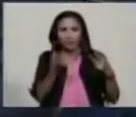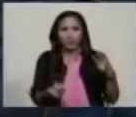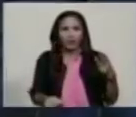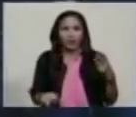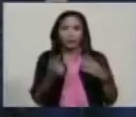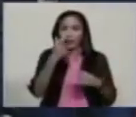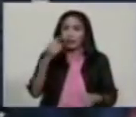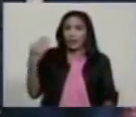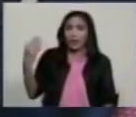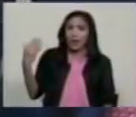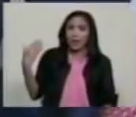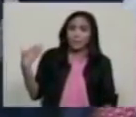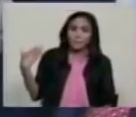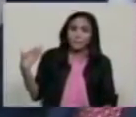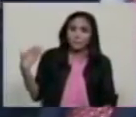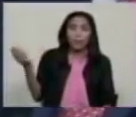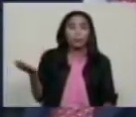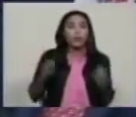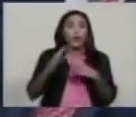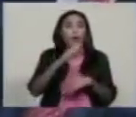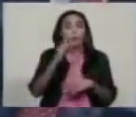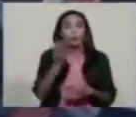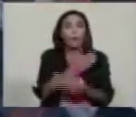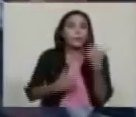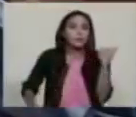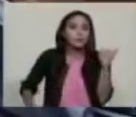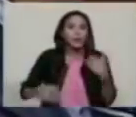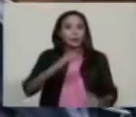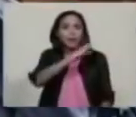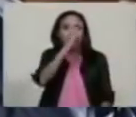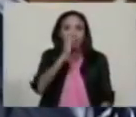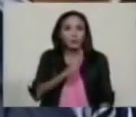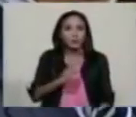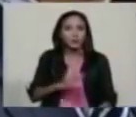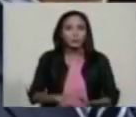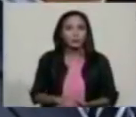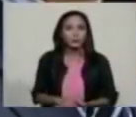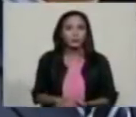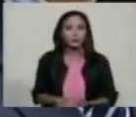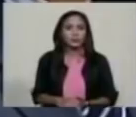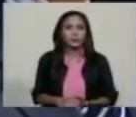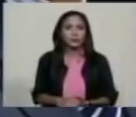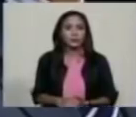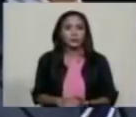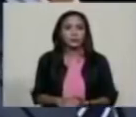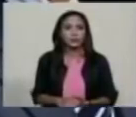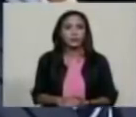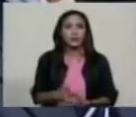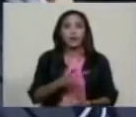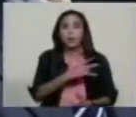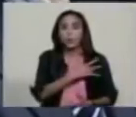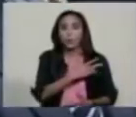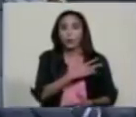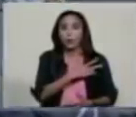aquel tiempo con el Brasil de Lula, el Brasil próspero, libre, independiente de Lula,